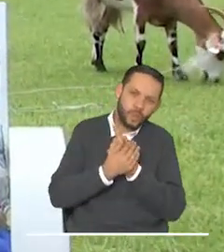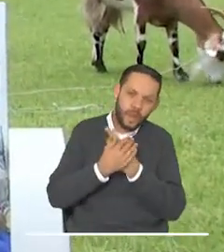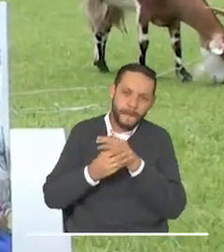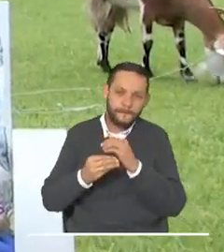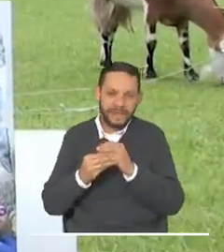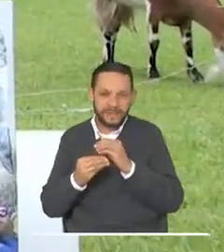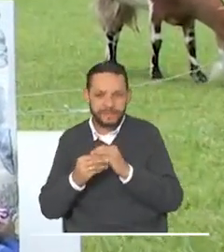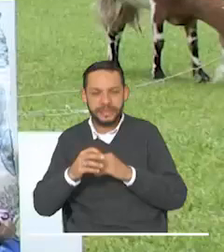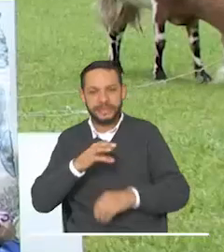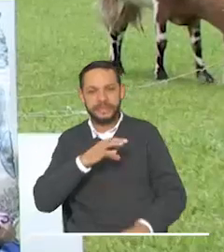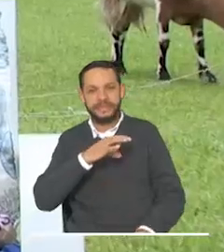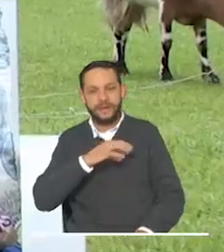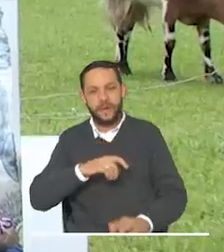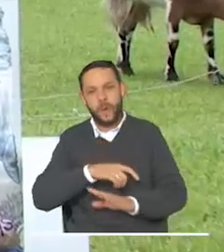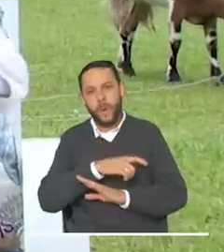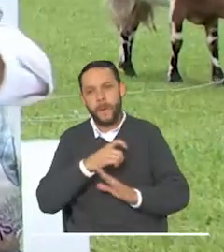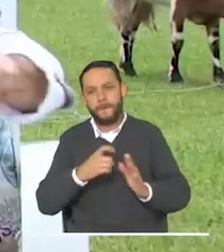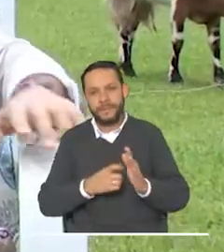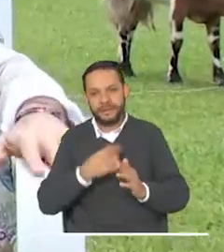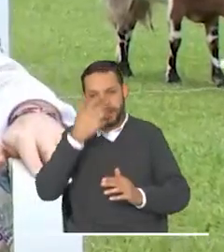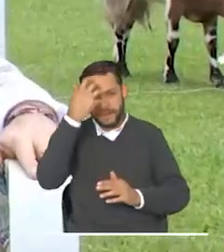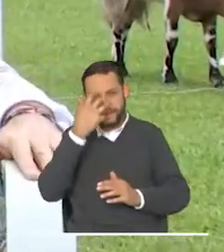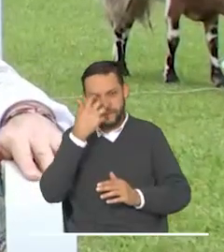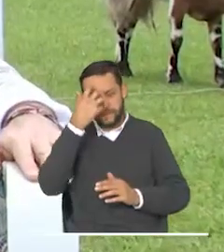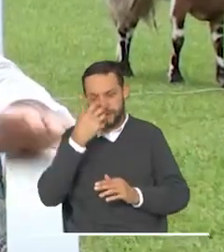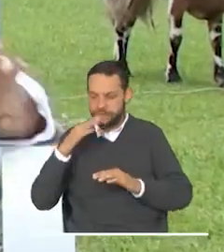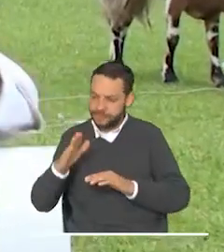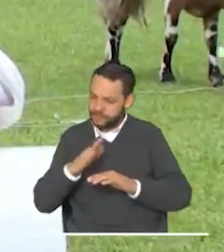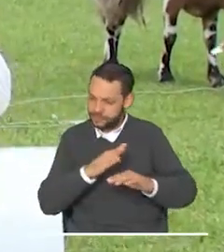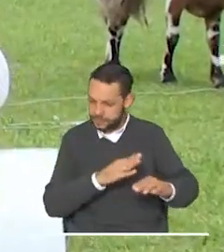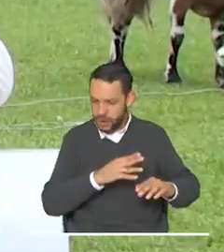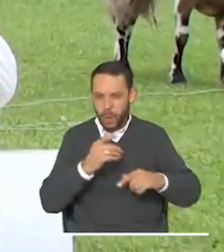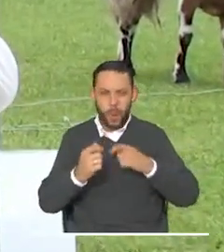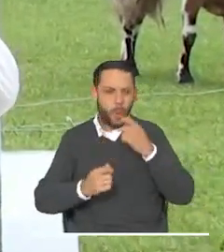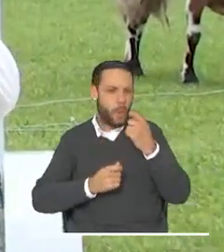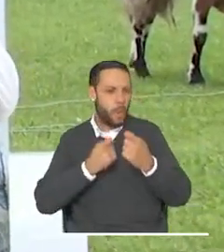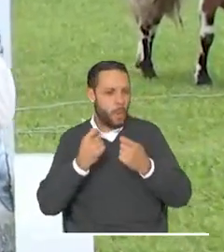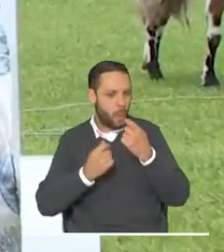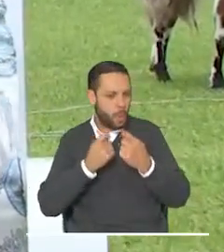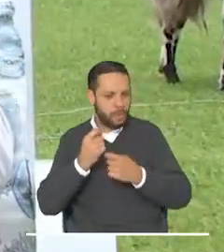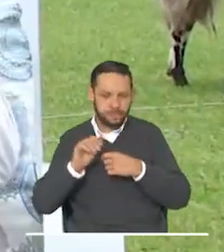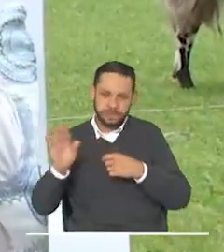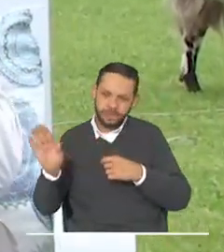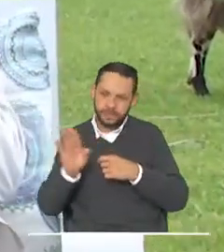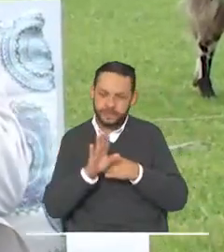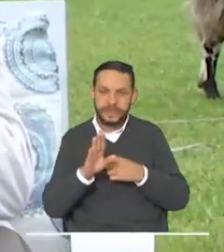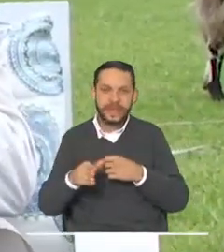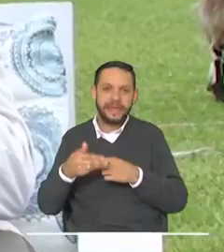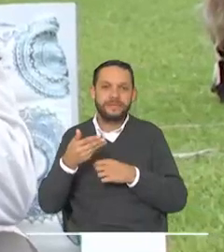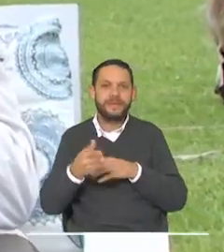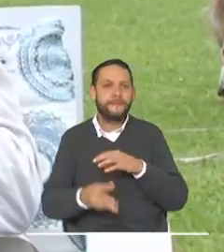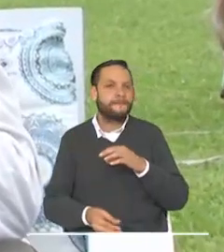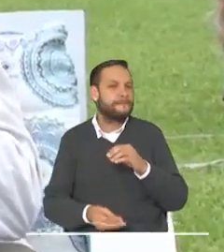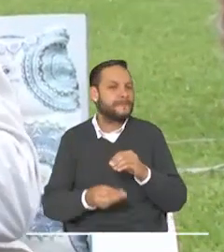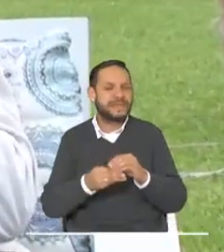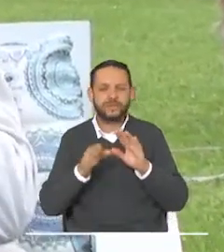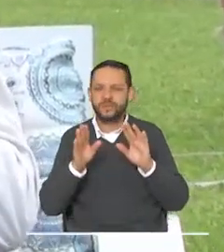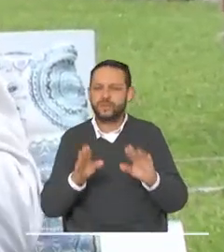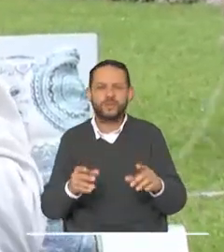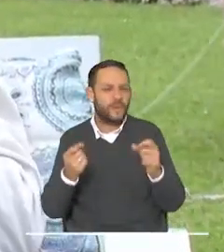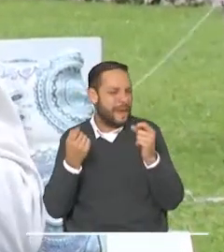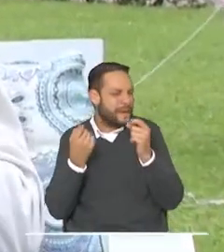todos este proyecto vamos a ir a estas notas saludables porque quiero que ustedes cada vez vayan entendiendo